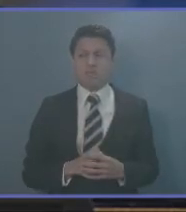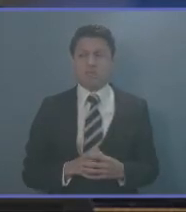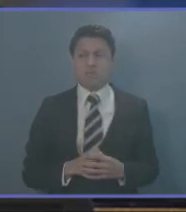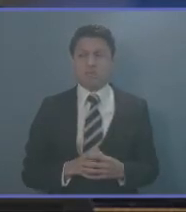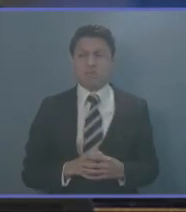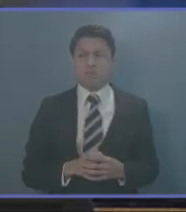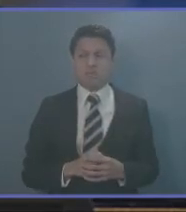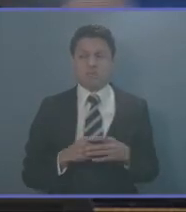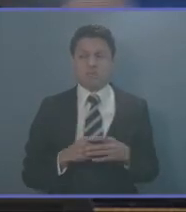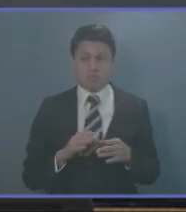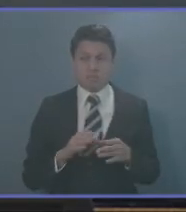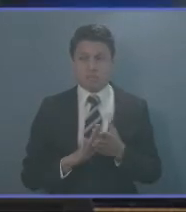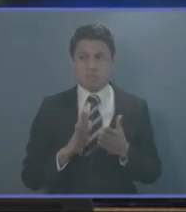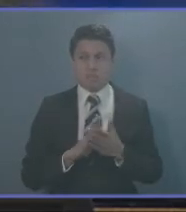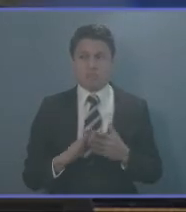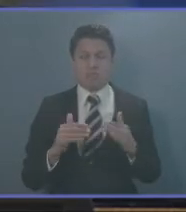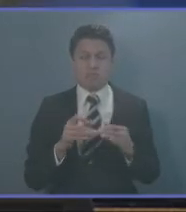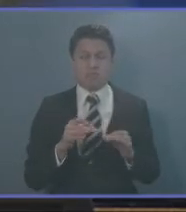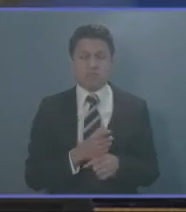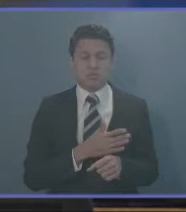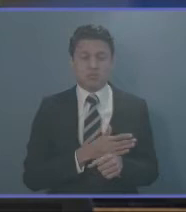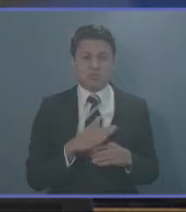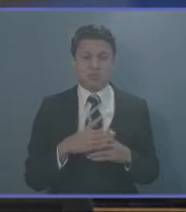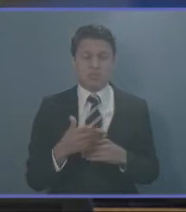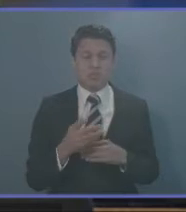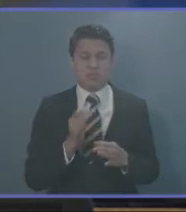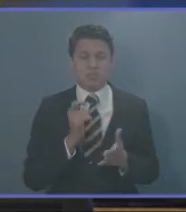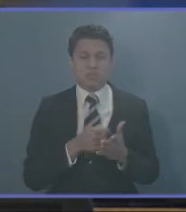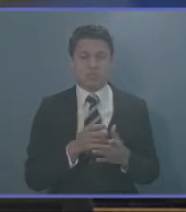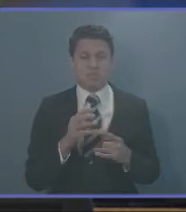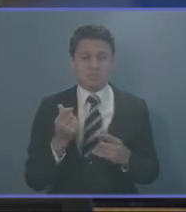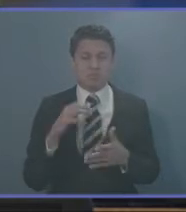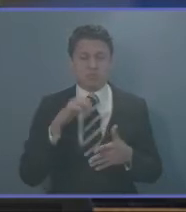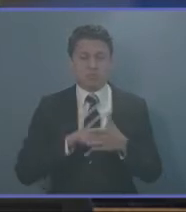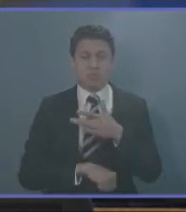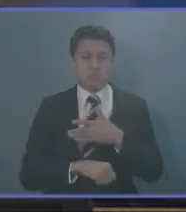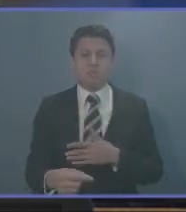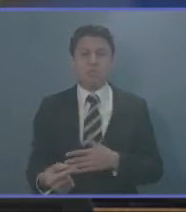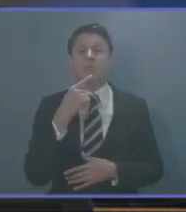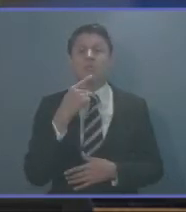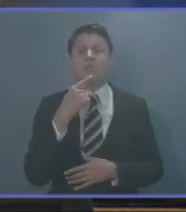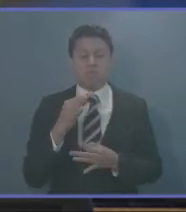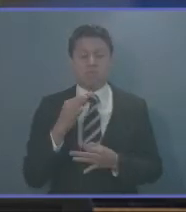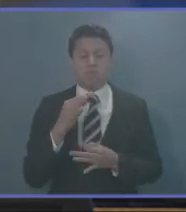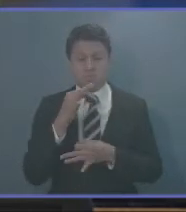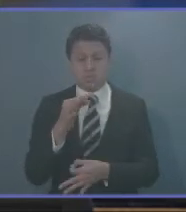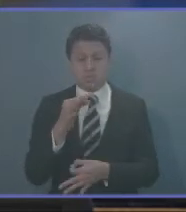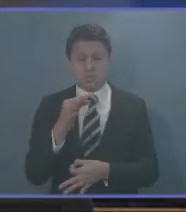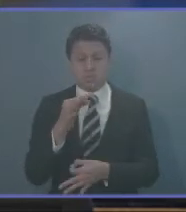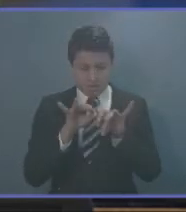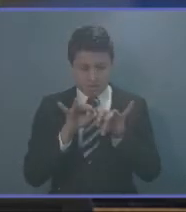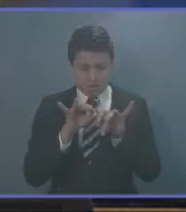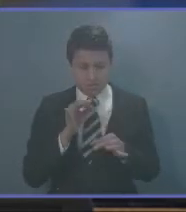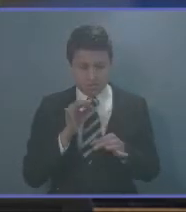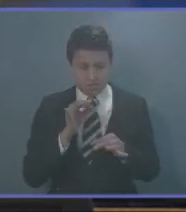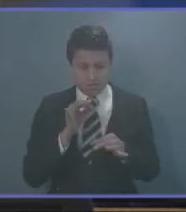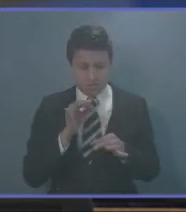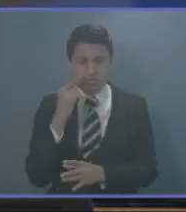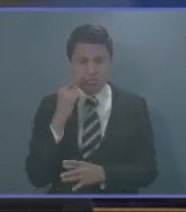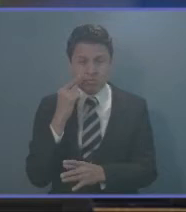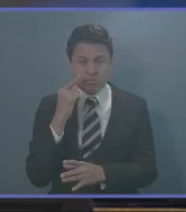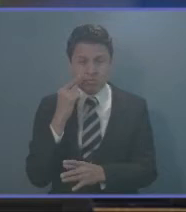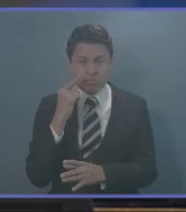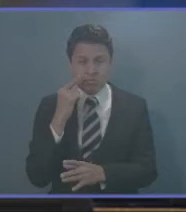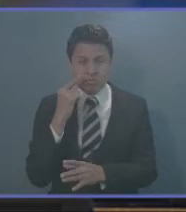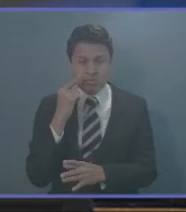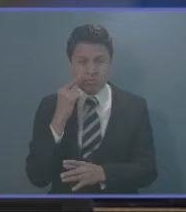en concepto de pago o anticipo a cuenta del tributo, deberá solicitarlo mediante escrito al Consejo Municipal señalando el número de cuotas